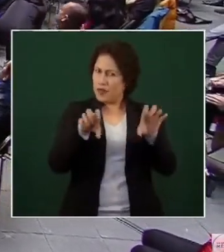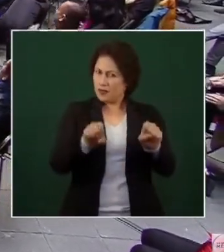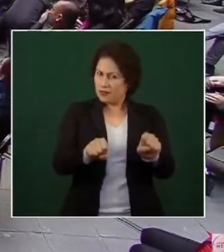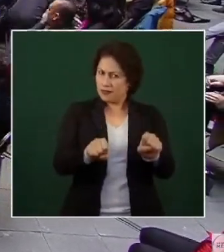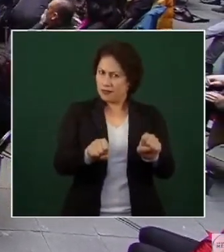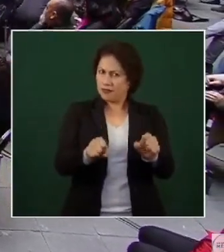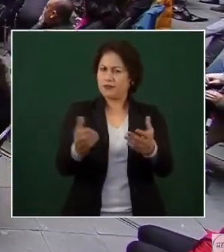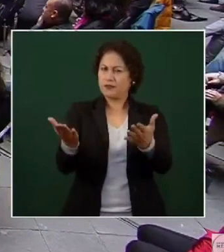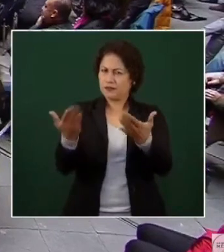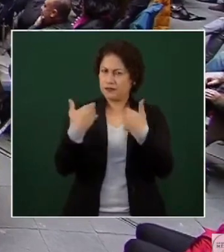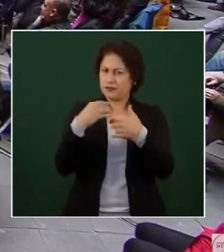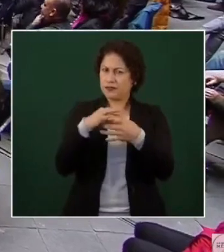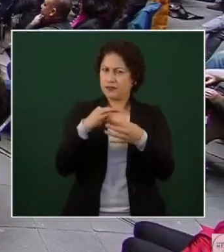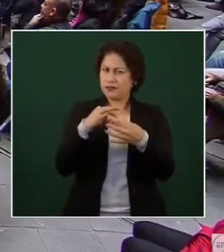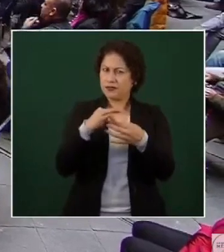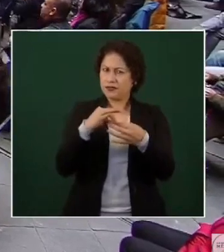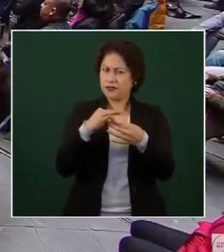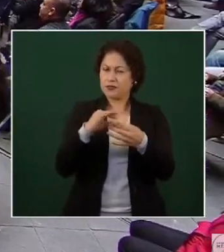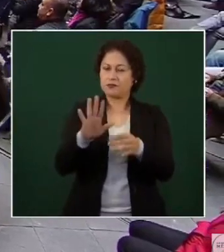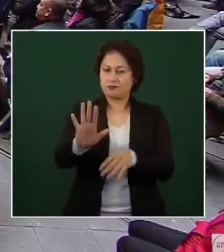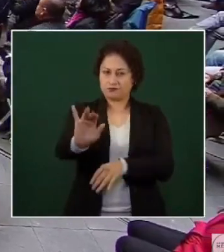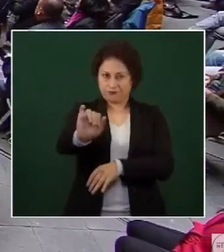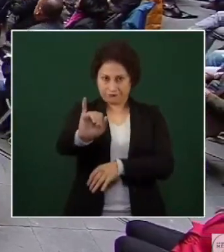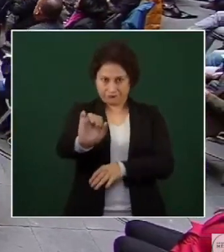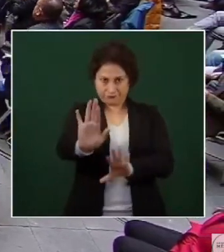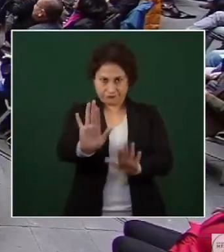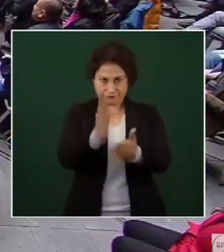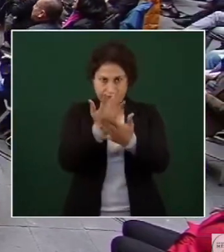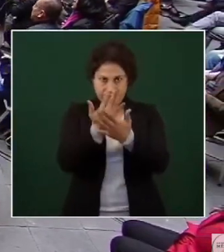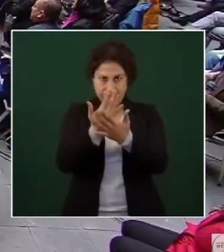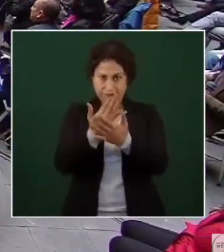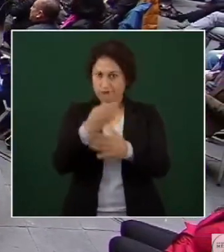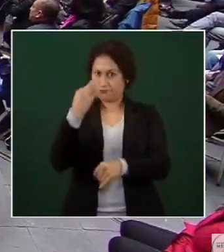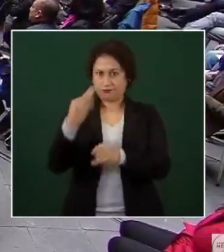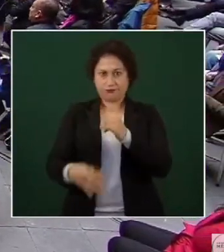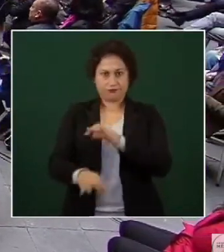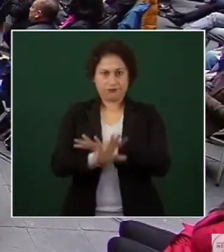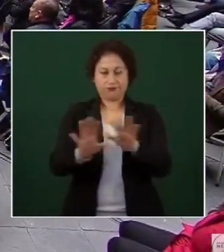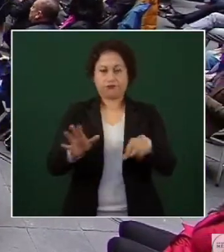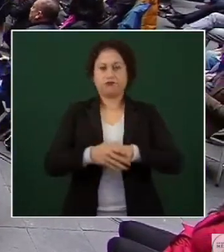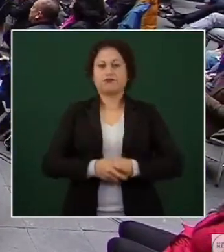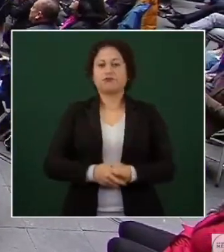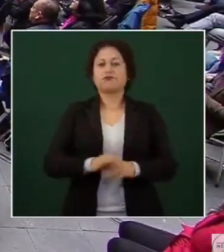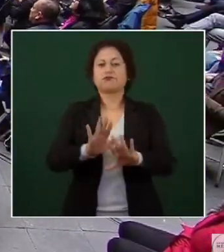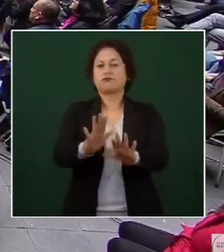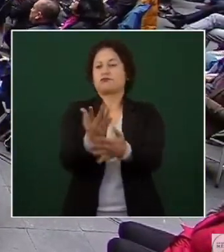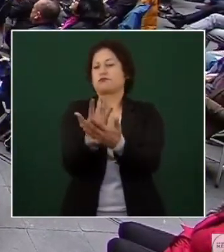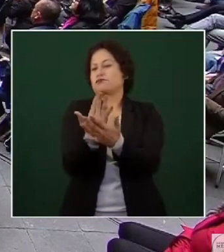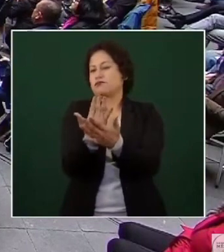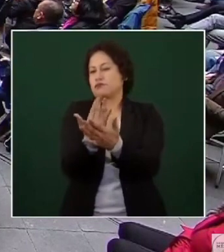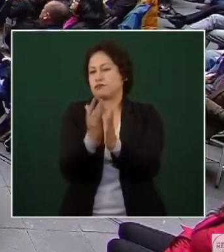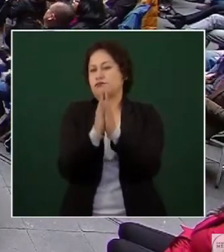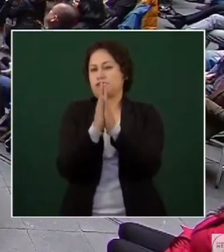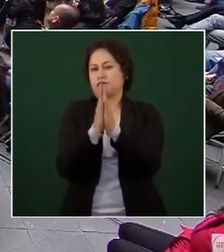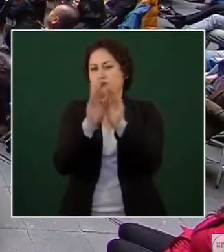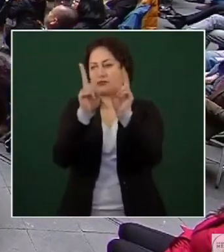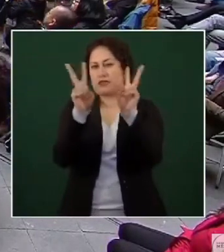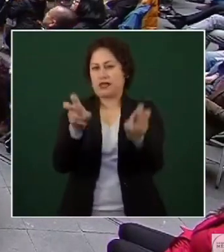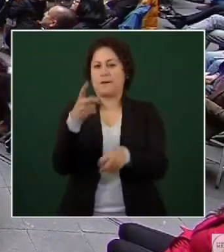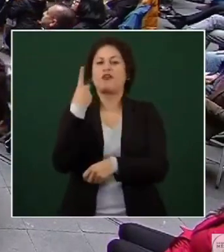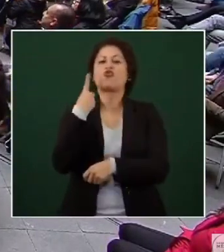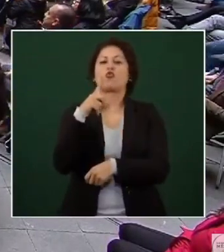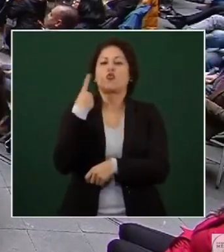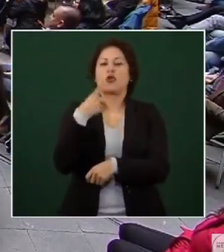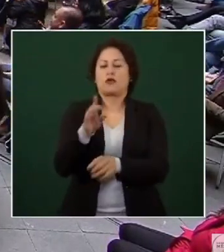¿Lo puedes explicar? Sí, ahora lo explico. Y ya, muchas gracias. Y ahora vas tú, espéranos nada más para lo de Durango. Perfecto. Porque